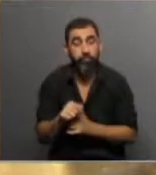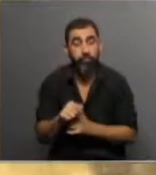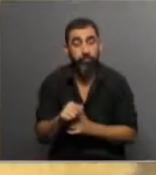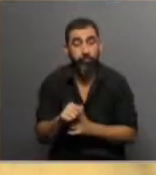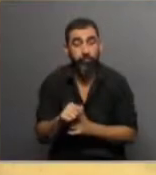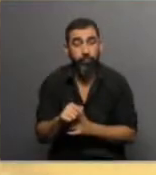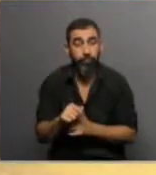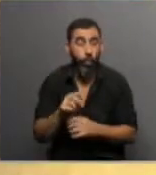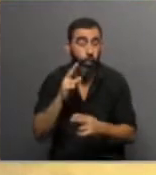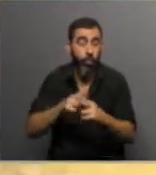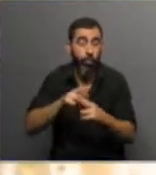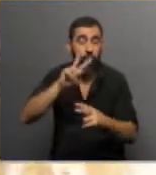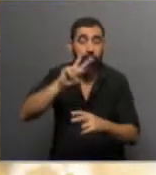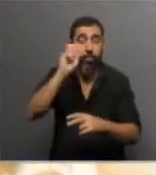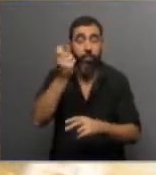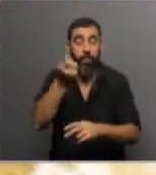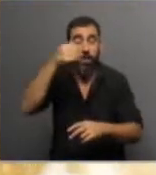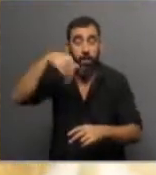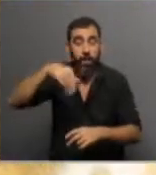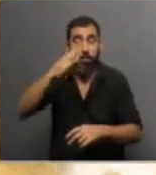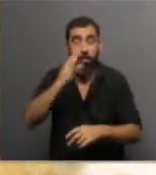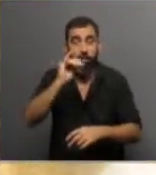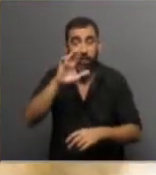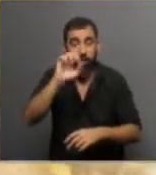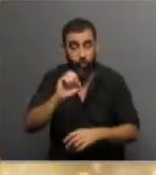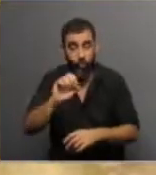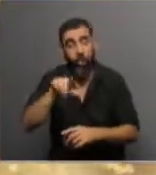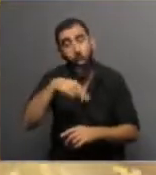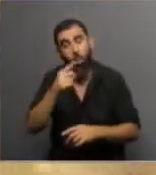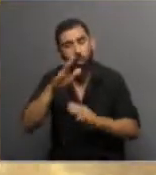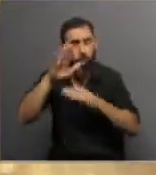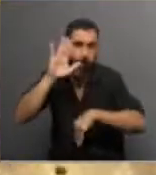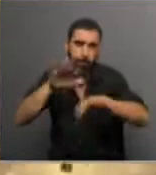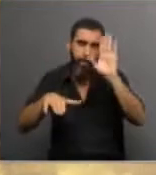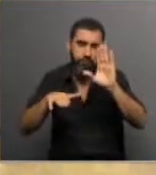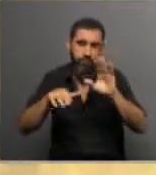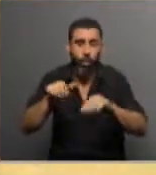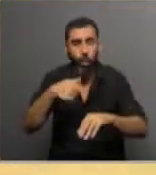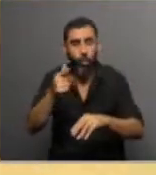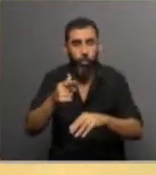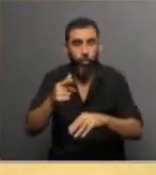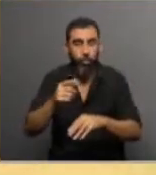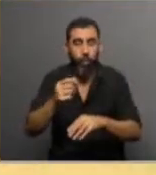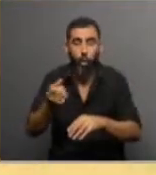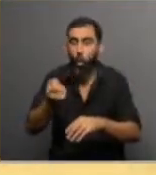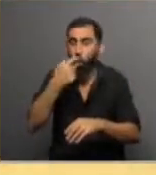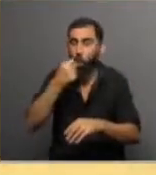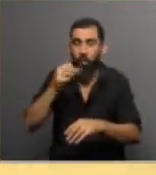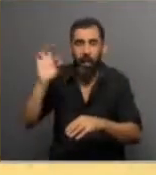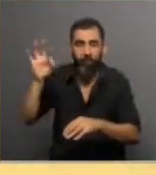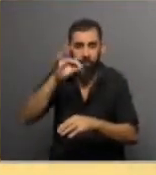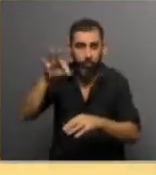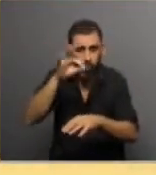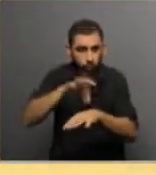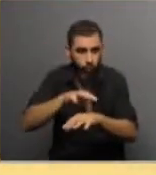como el vampiro, ¿verdad? Hematófagos, y luego tenemos mayoritariamente murciélagos que son insectívoros y algunos